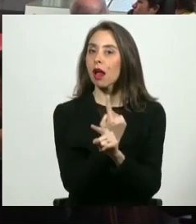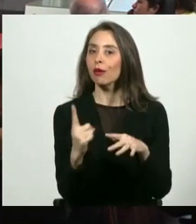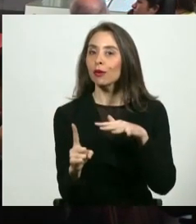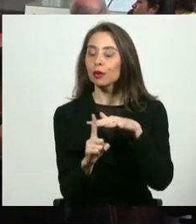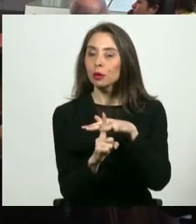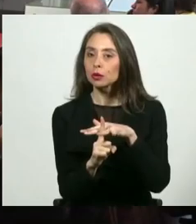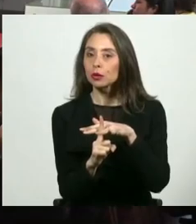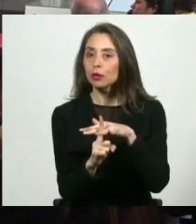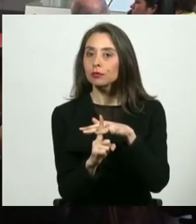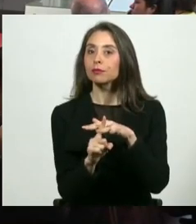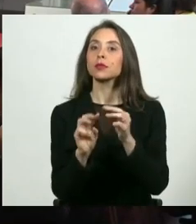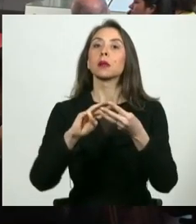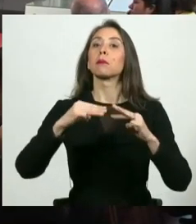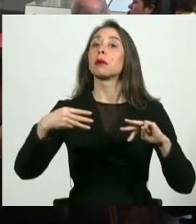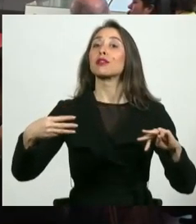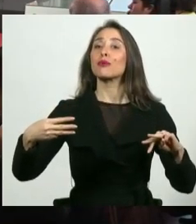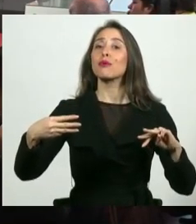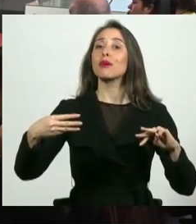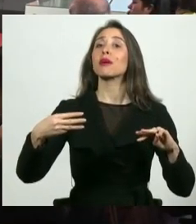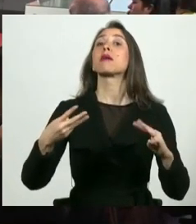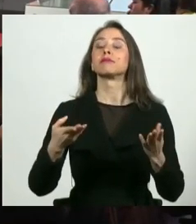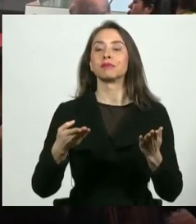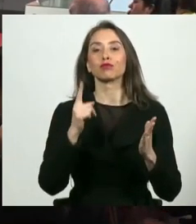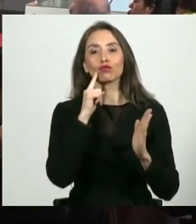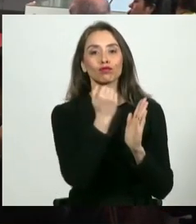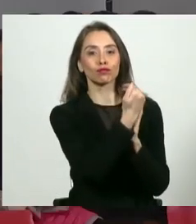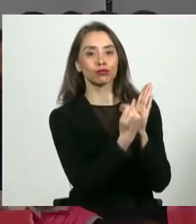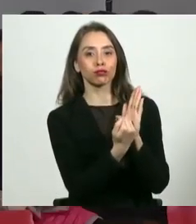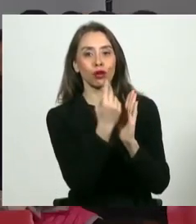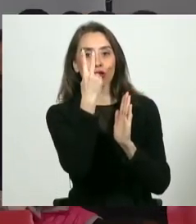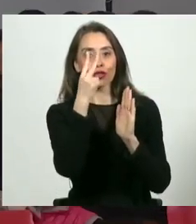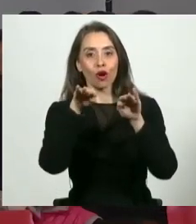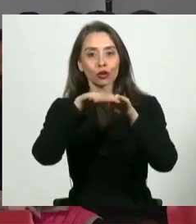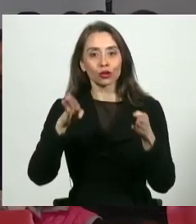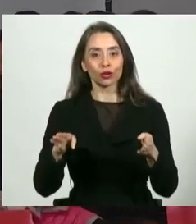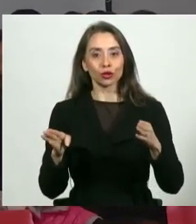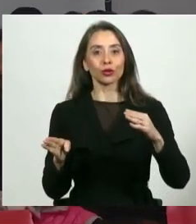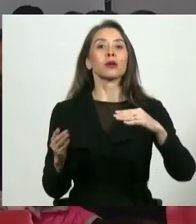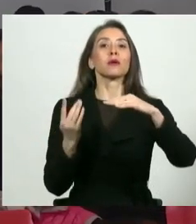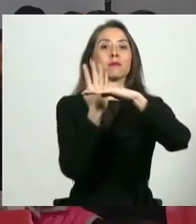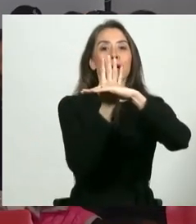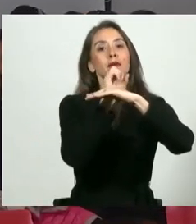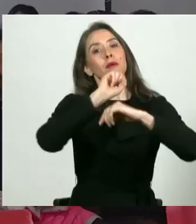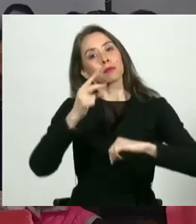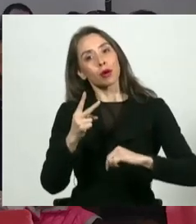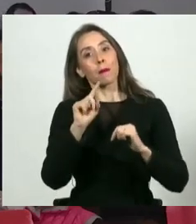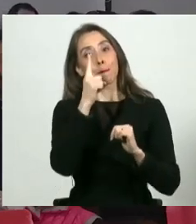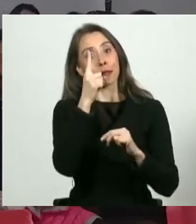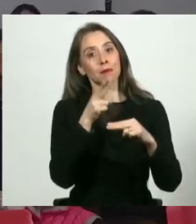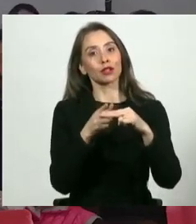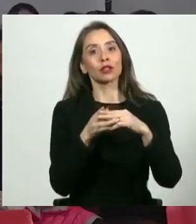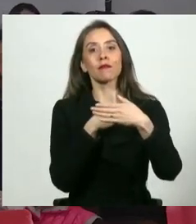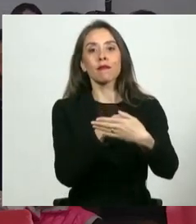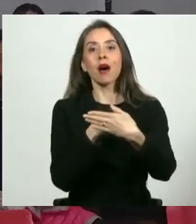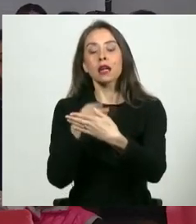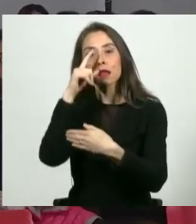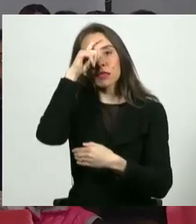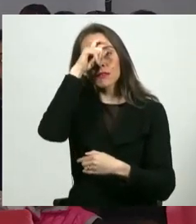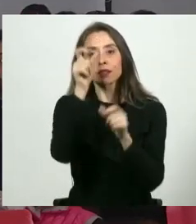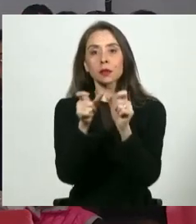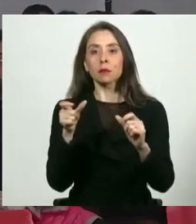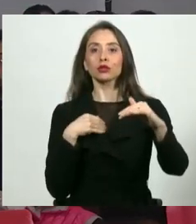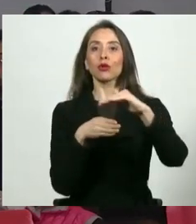inclusión. La metodología a seguir está organizada en dos paneles. El primero, barreras que dificultan el acceso